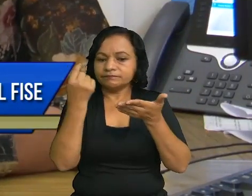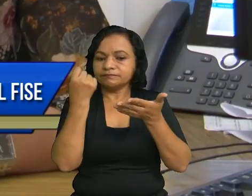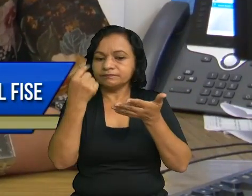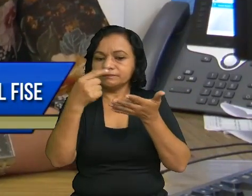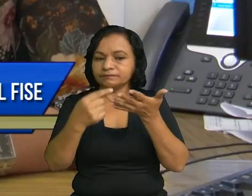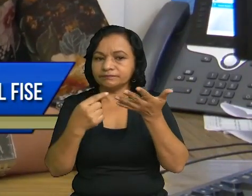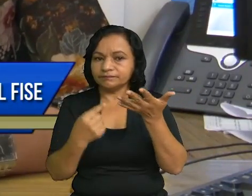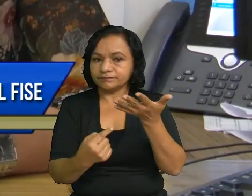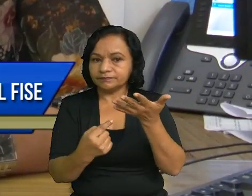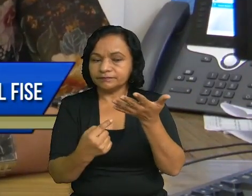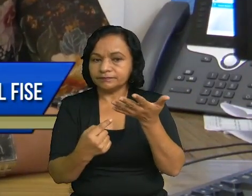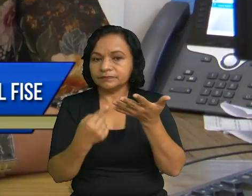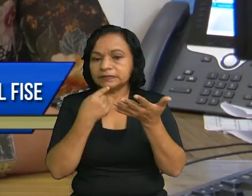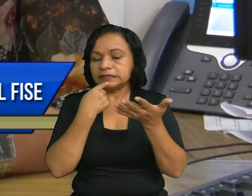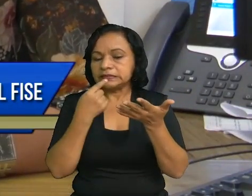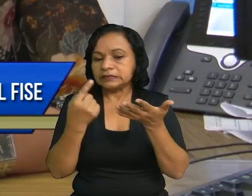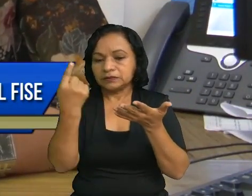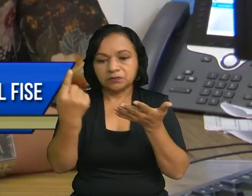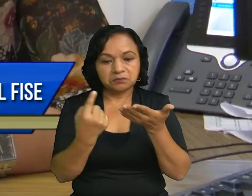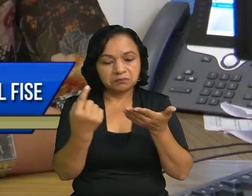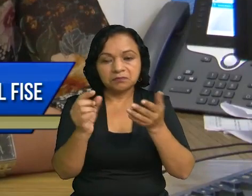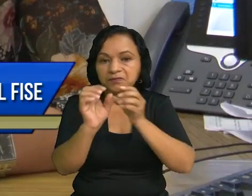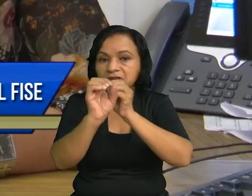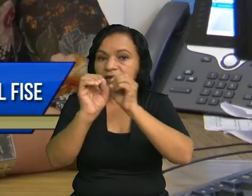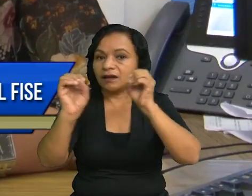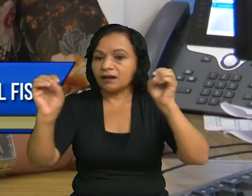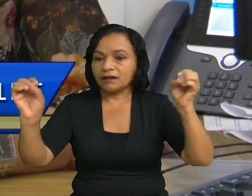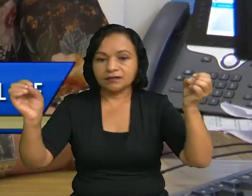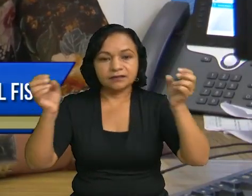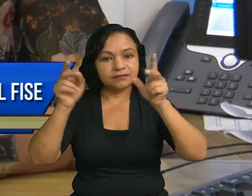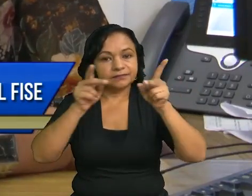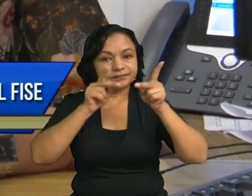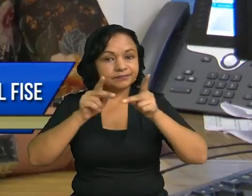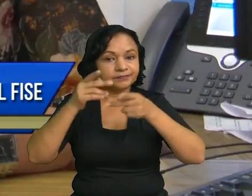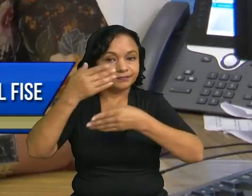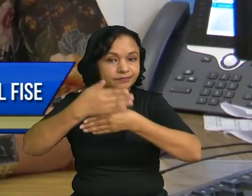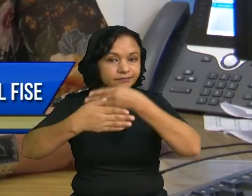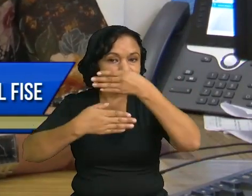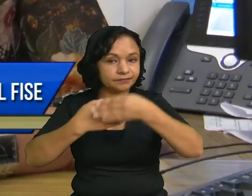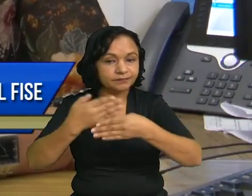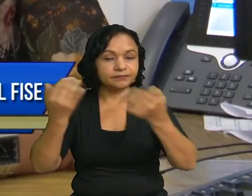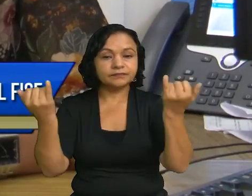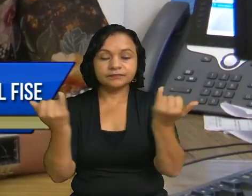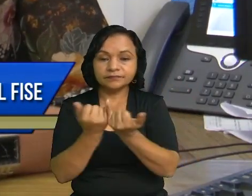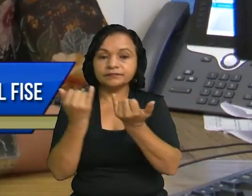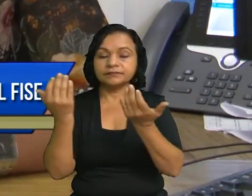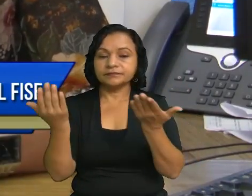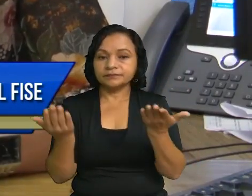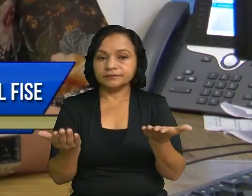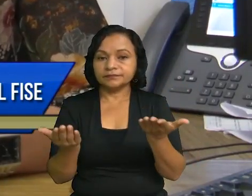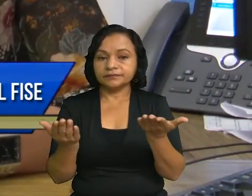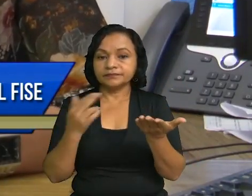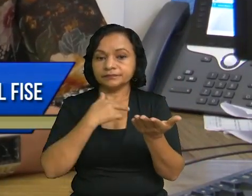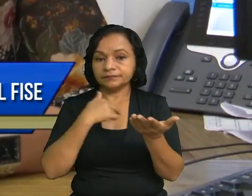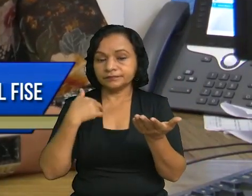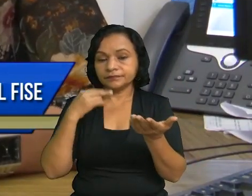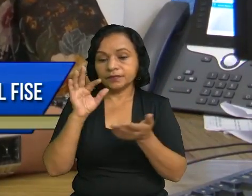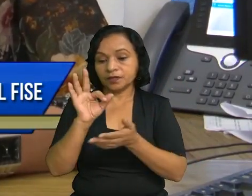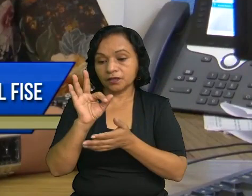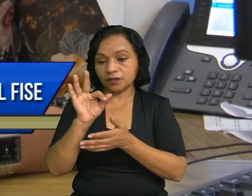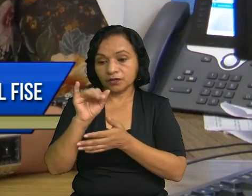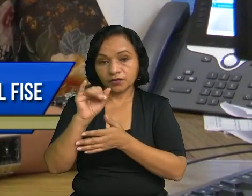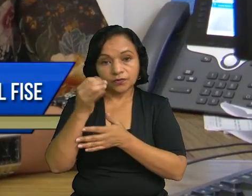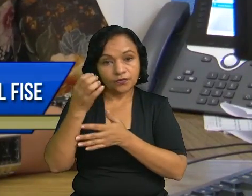caso fueron declarados desiertos porque no recibimos ofertas de igual forma nosotros como fuesen no